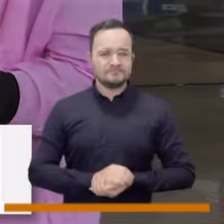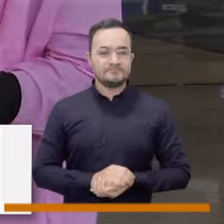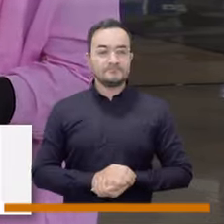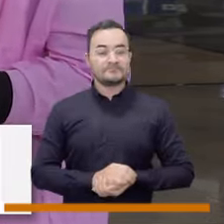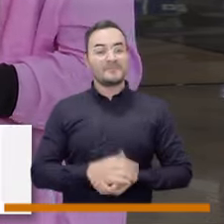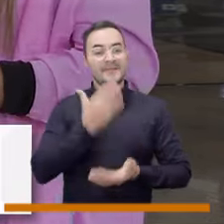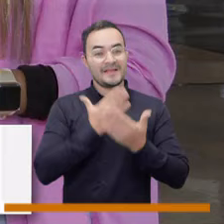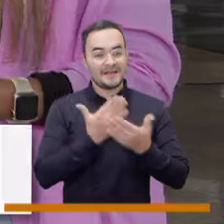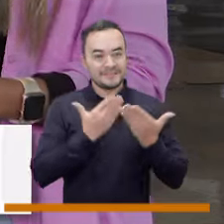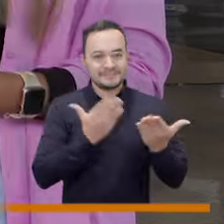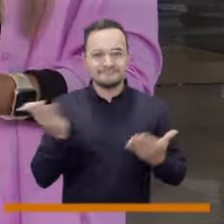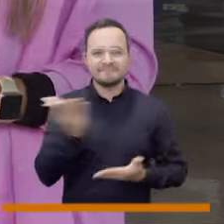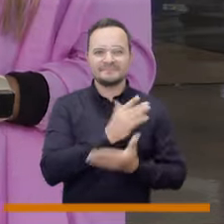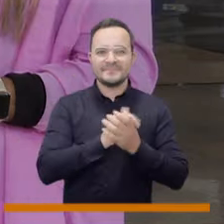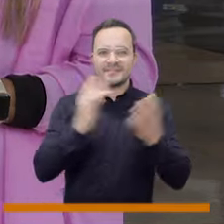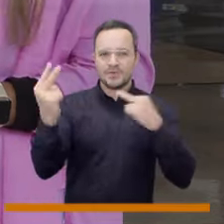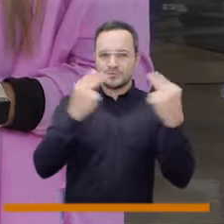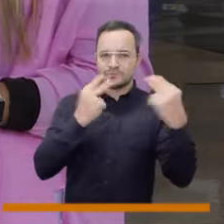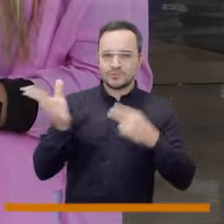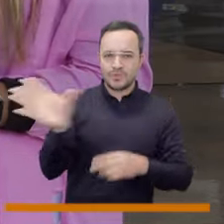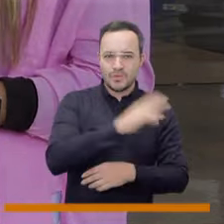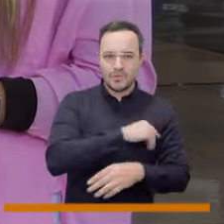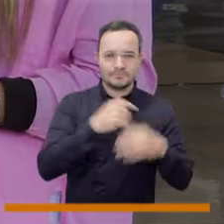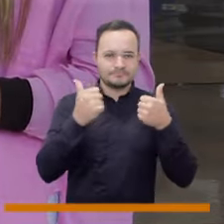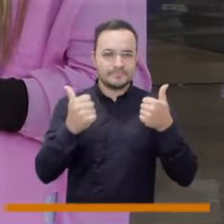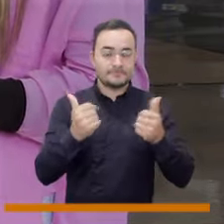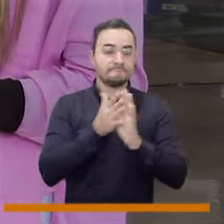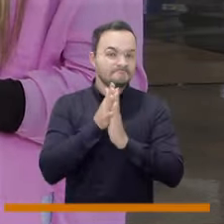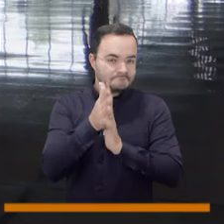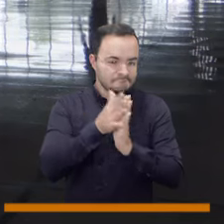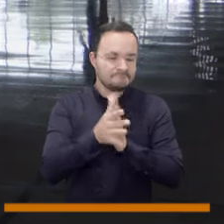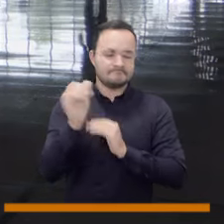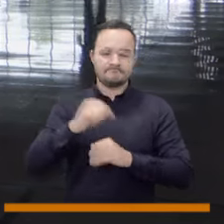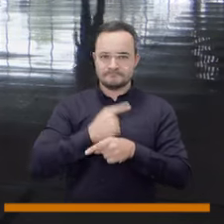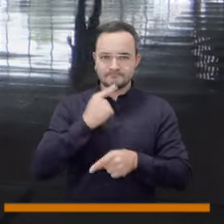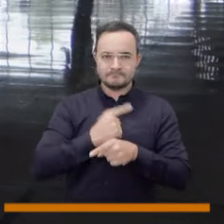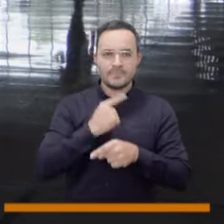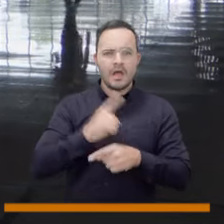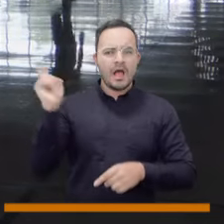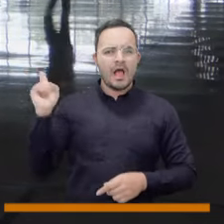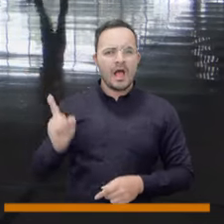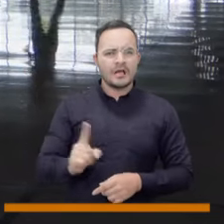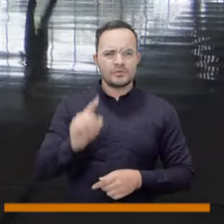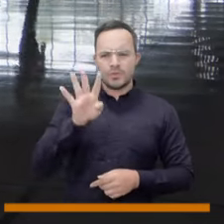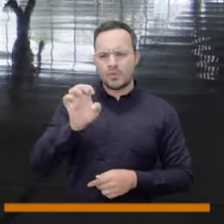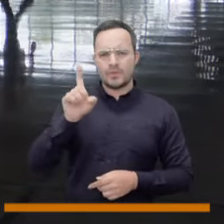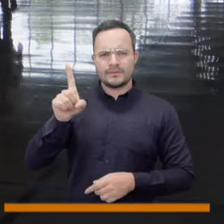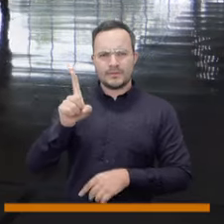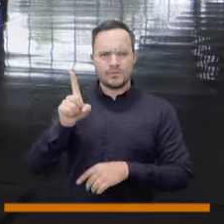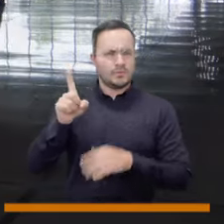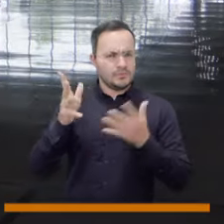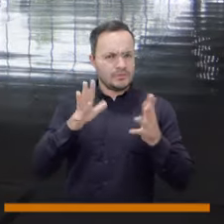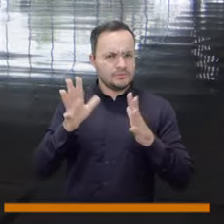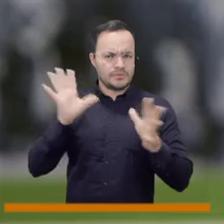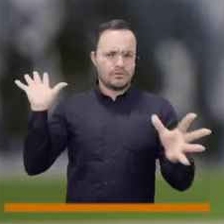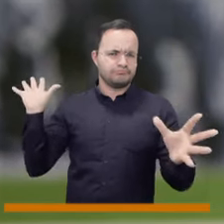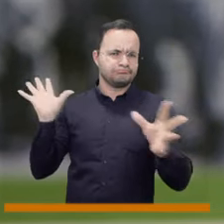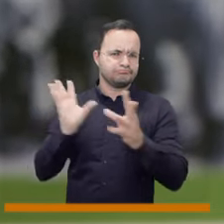a todos los televidentes. Y sí, contarles, es un aeropuerto que tiene más de 91 años de historia.